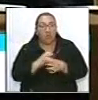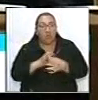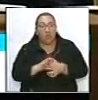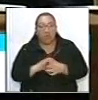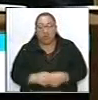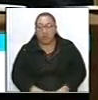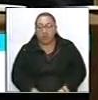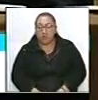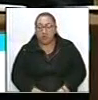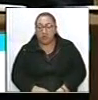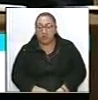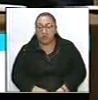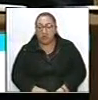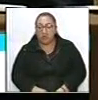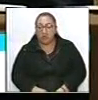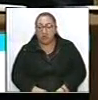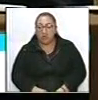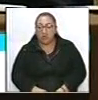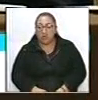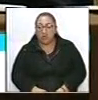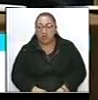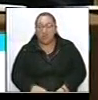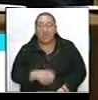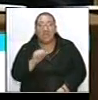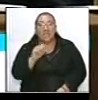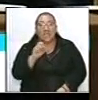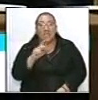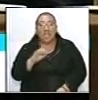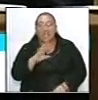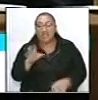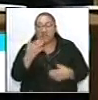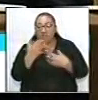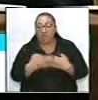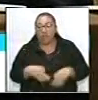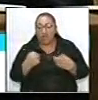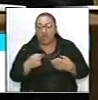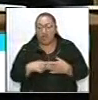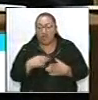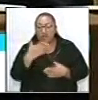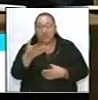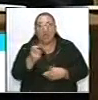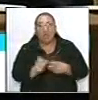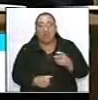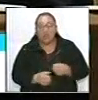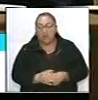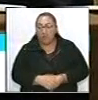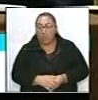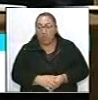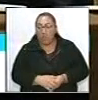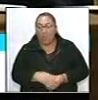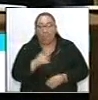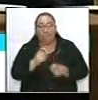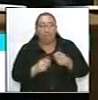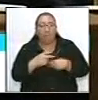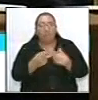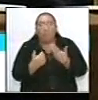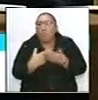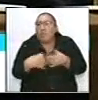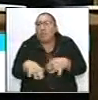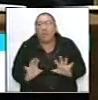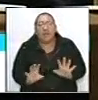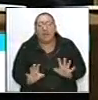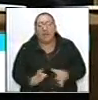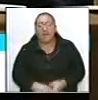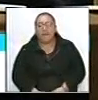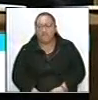Y también, como dice, Serenazgo Sin Fronteras. Serenazgo Sin Fronteras en beneficio del ser humano, que puede ser un ciudadano, un vecino, un visitante,